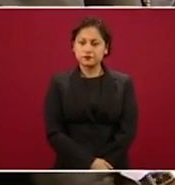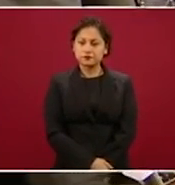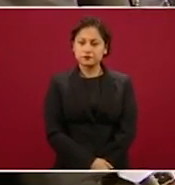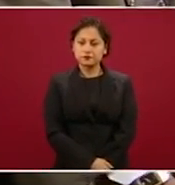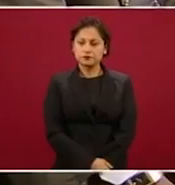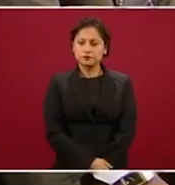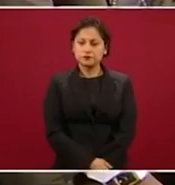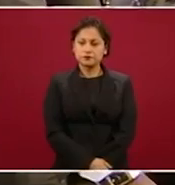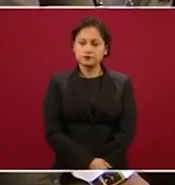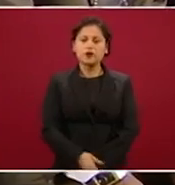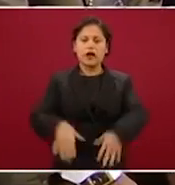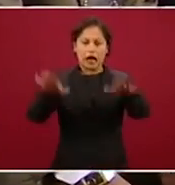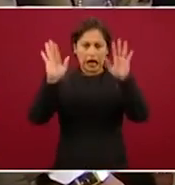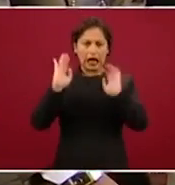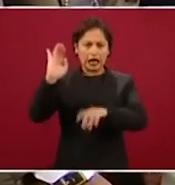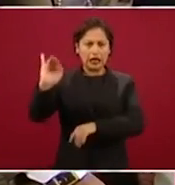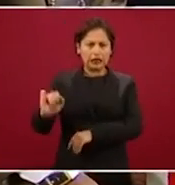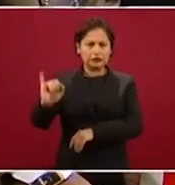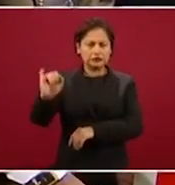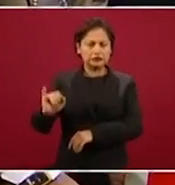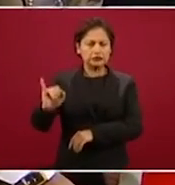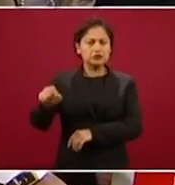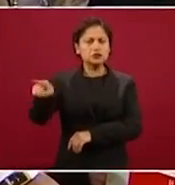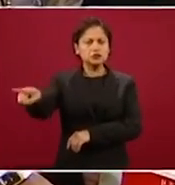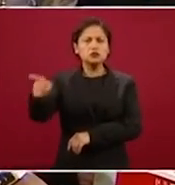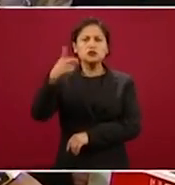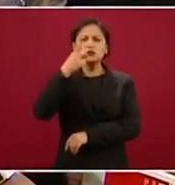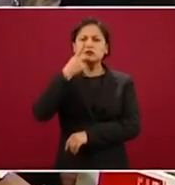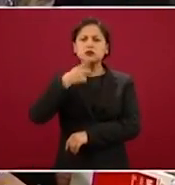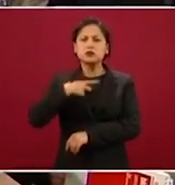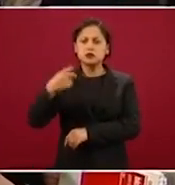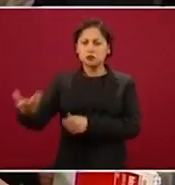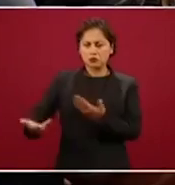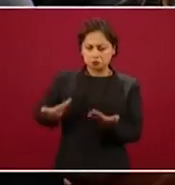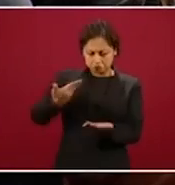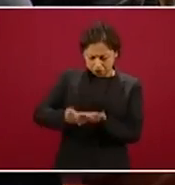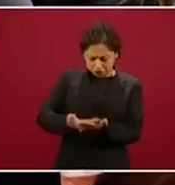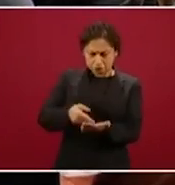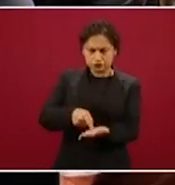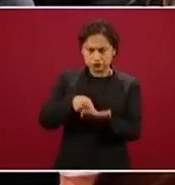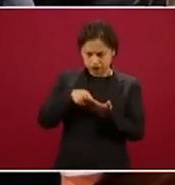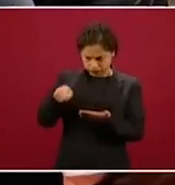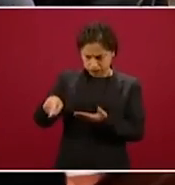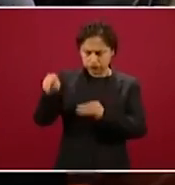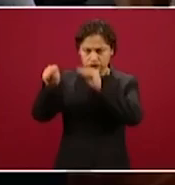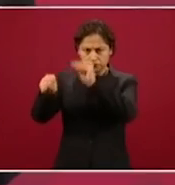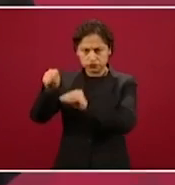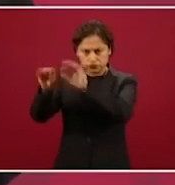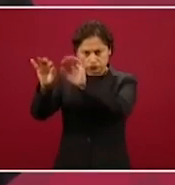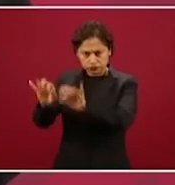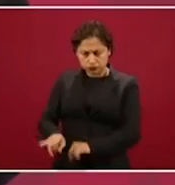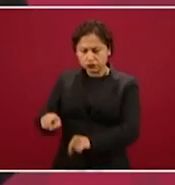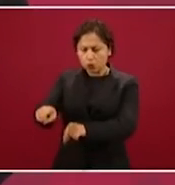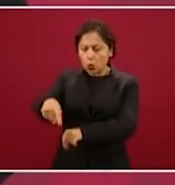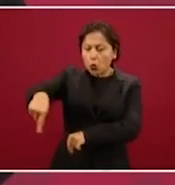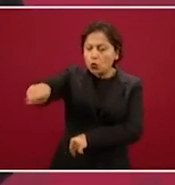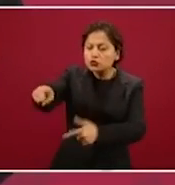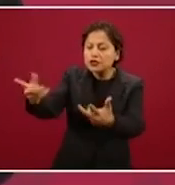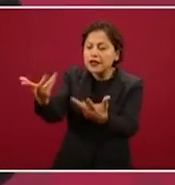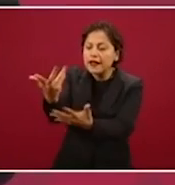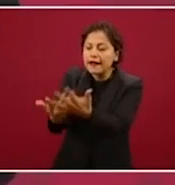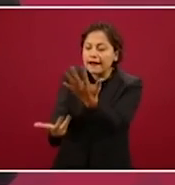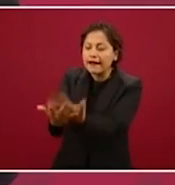Asignación de turnos. Ah, también. Háganme una propuesta. Una propuesta. Pero háganlo ustedes. Y